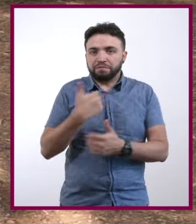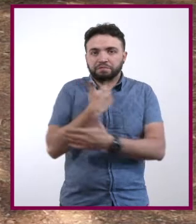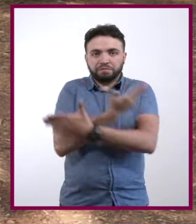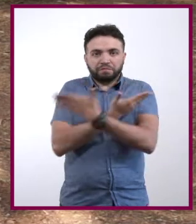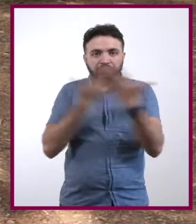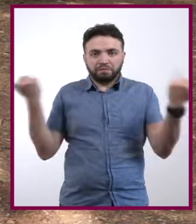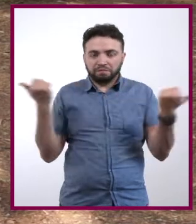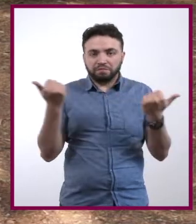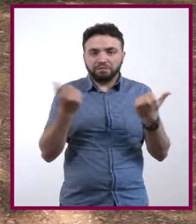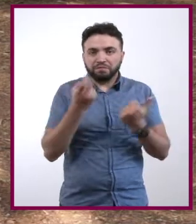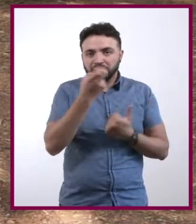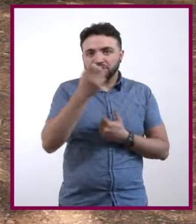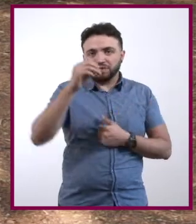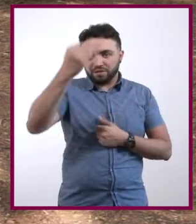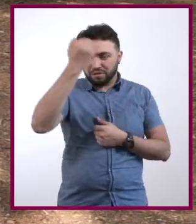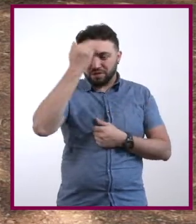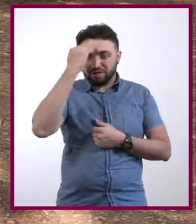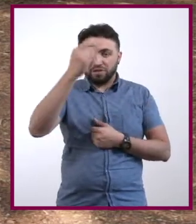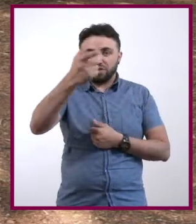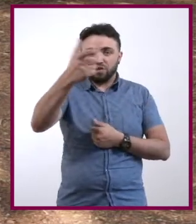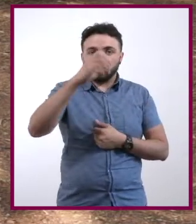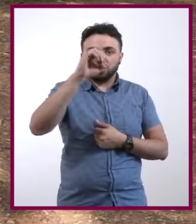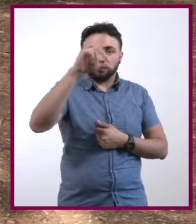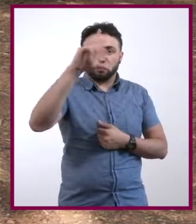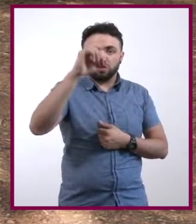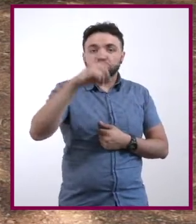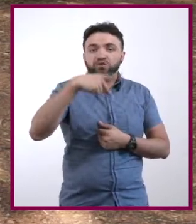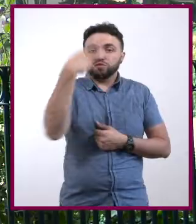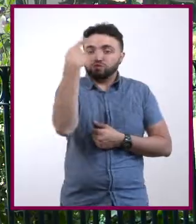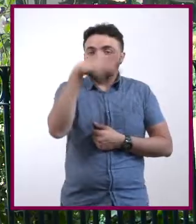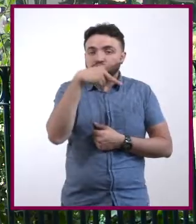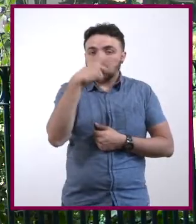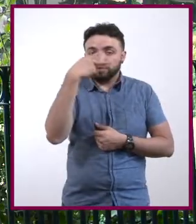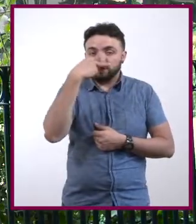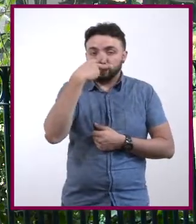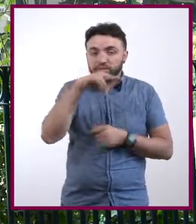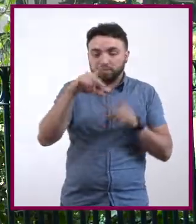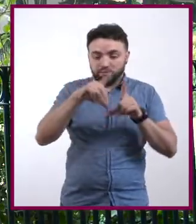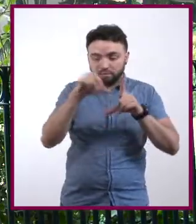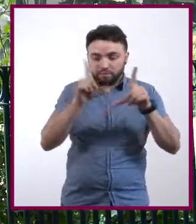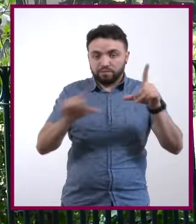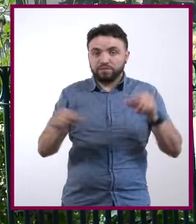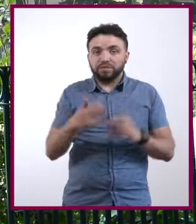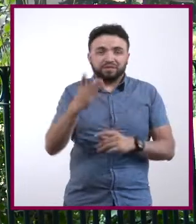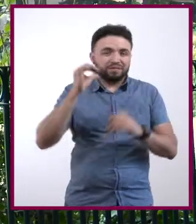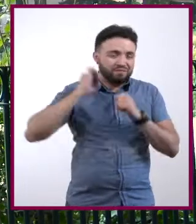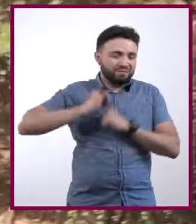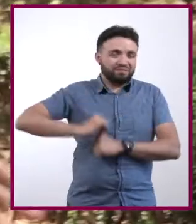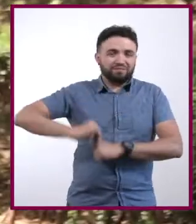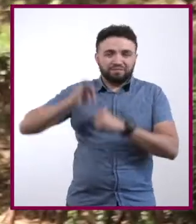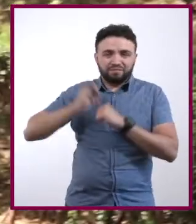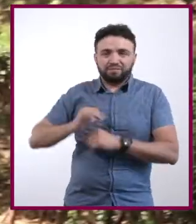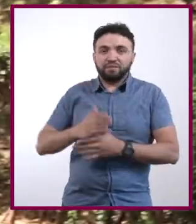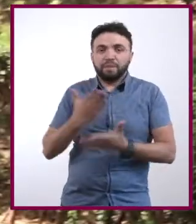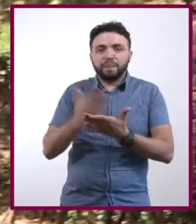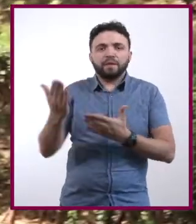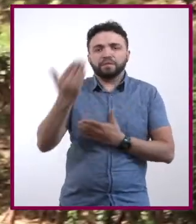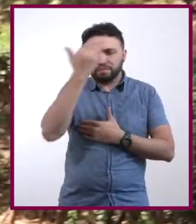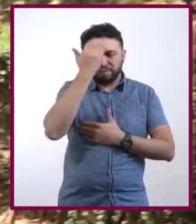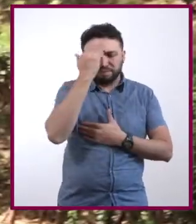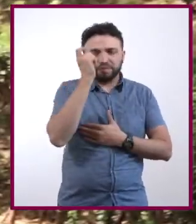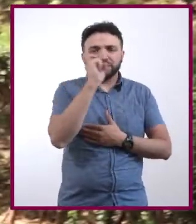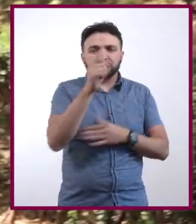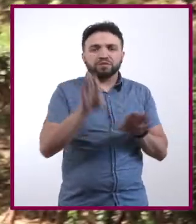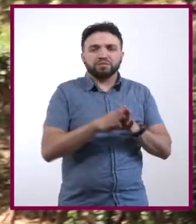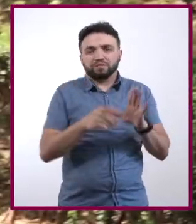no sabía que además de los conocidos cholos, esta raza también es originaria de México y, como vimos, sumamente antigua. Ahora vamos a conocer